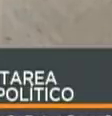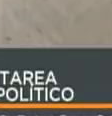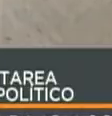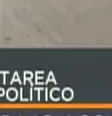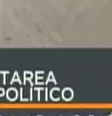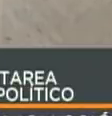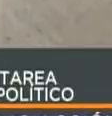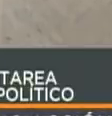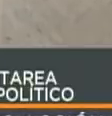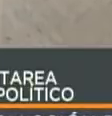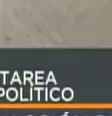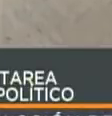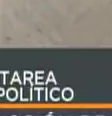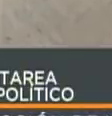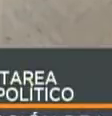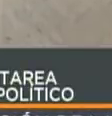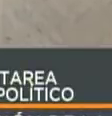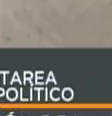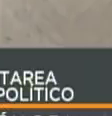despedirse.